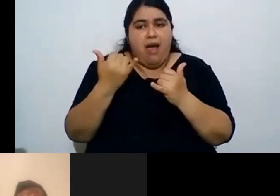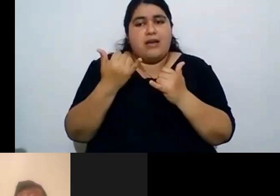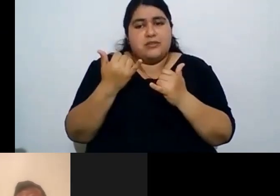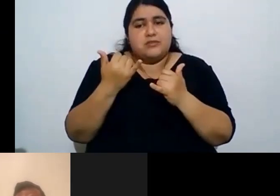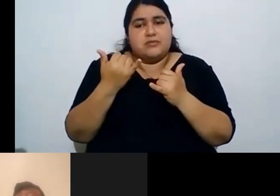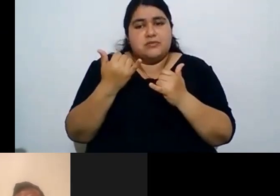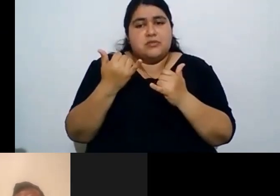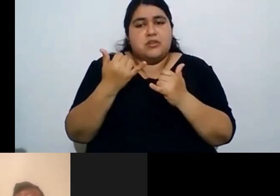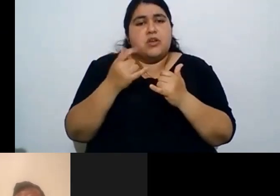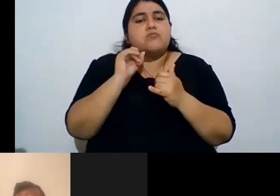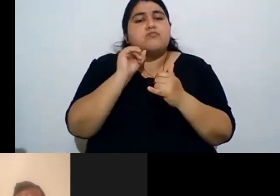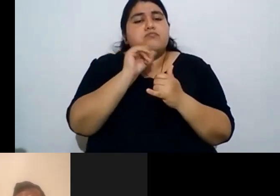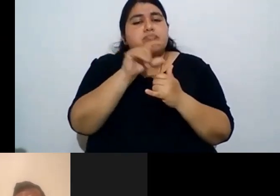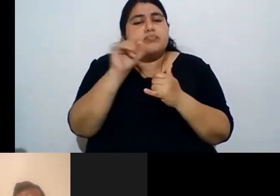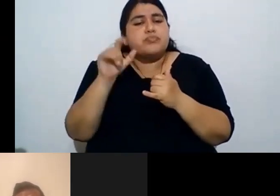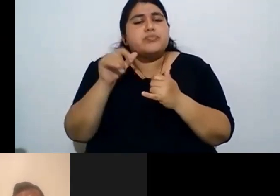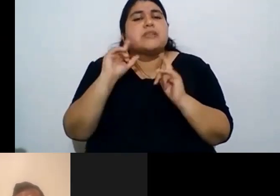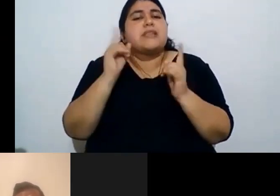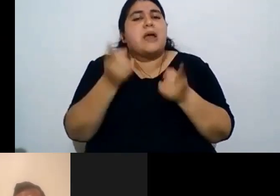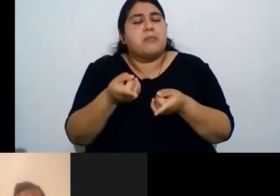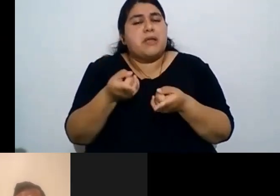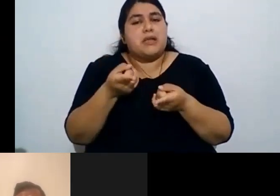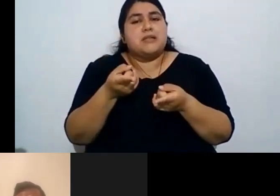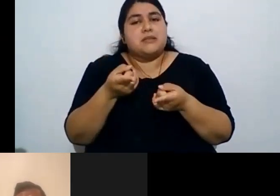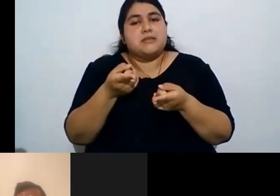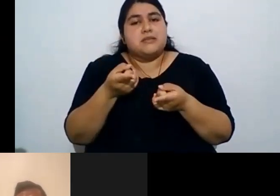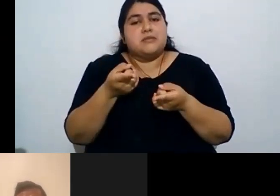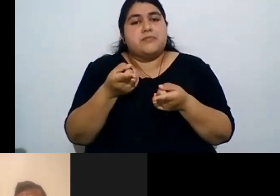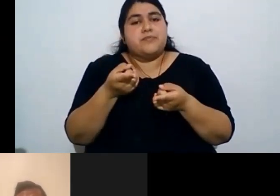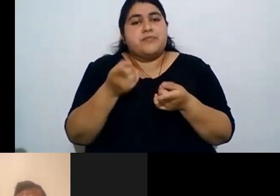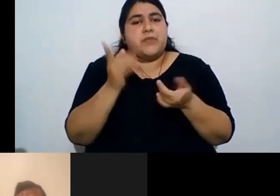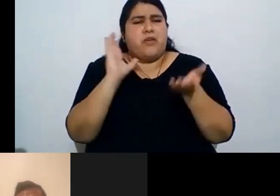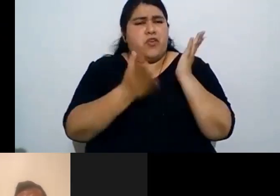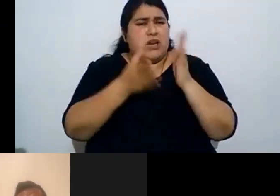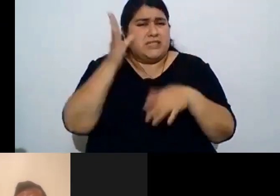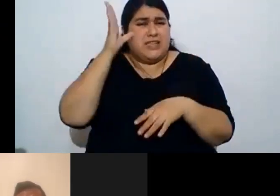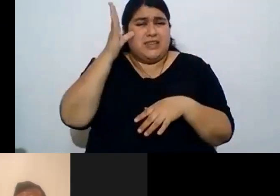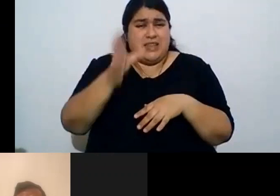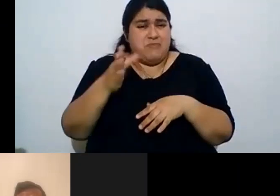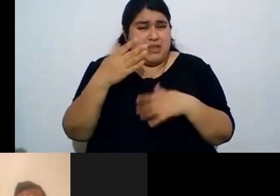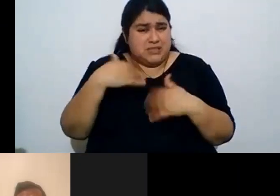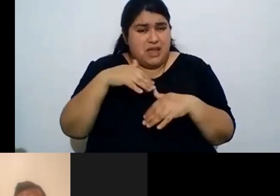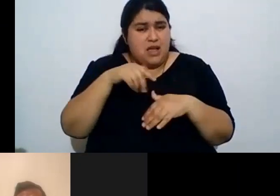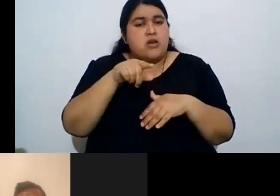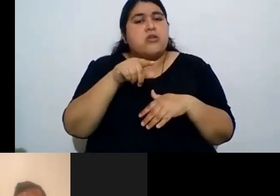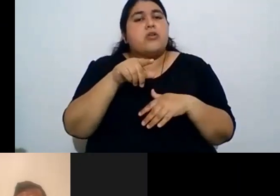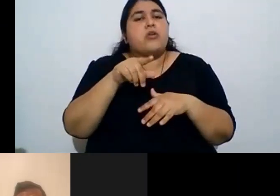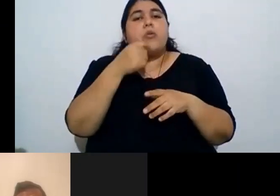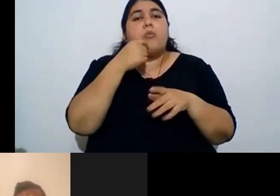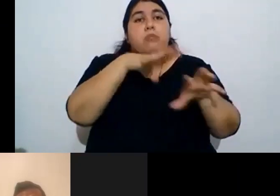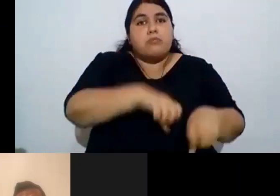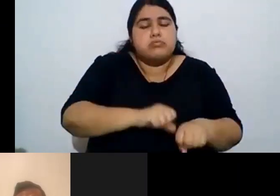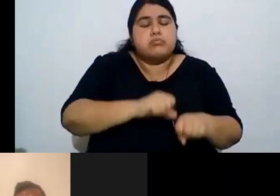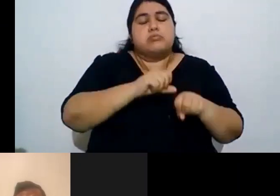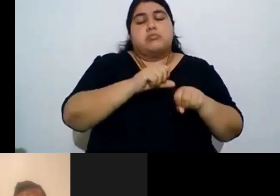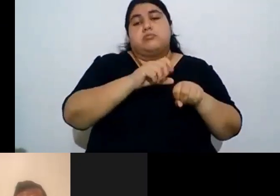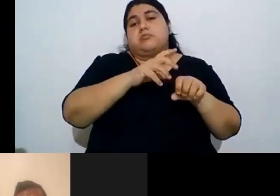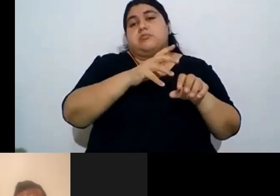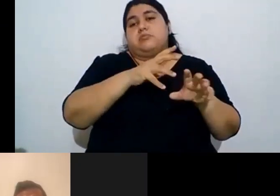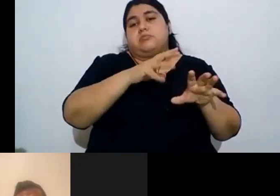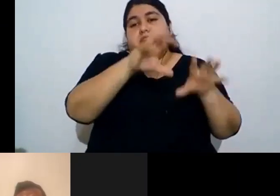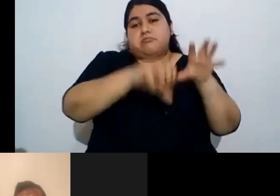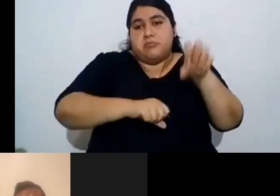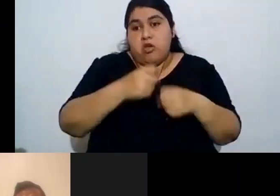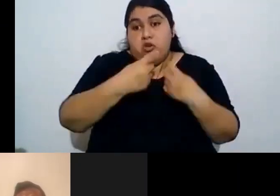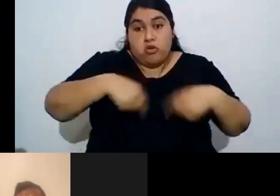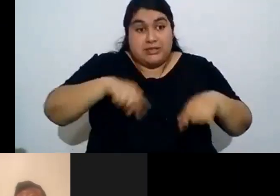sobre sus cuerpos, sino que además hay una violencia extrema en cuanto se captura, se secuestra y en ese